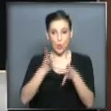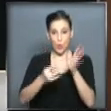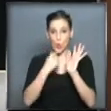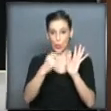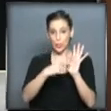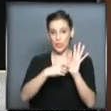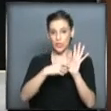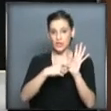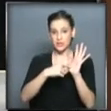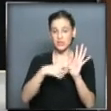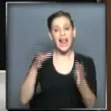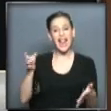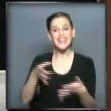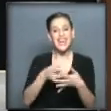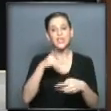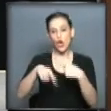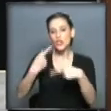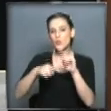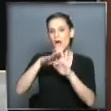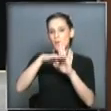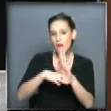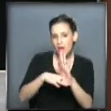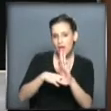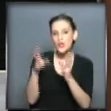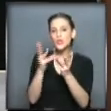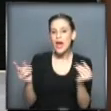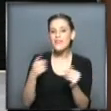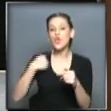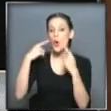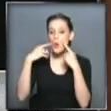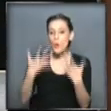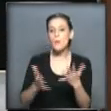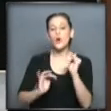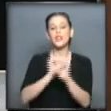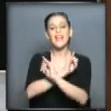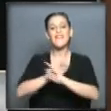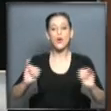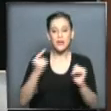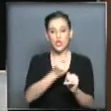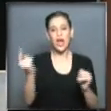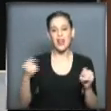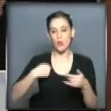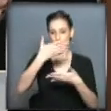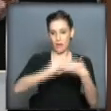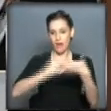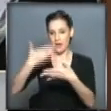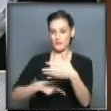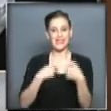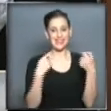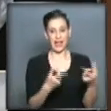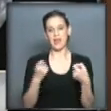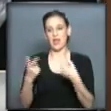objetiva, el tren siguió en velocidad ascendente. Esta es esta información que yo les voy a entregar a cada uno de ustedes para que